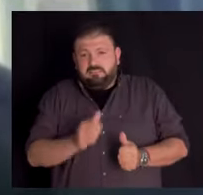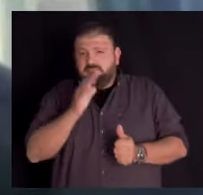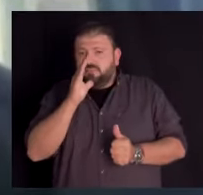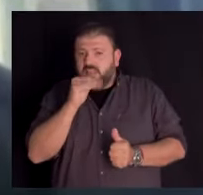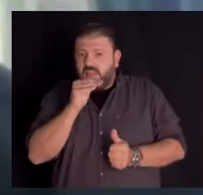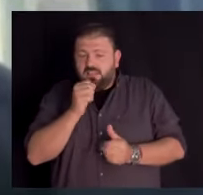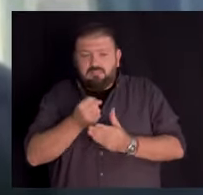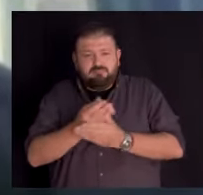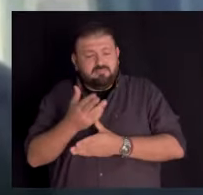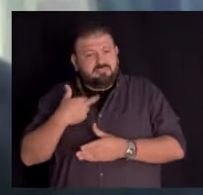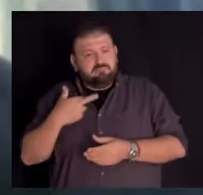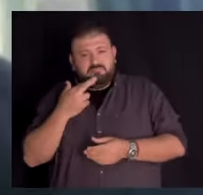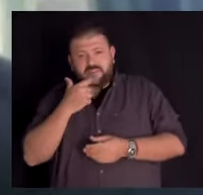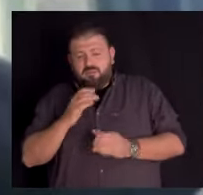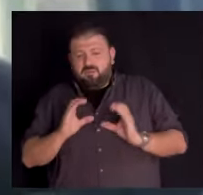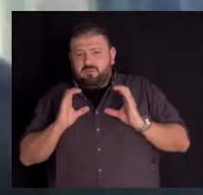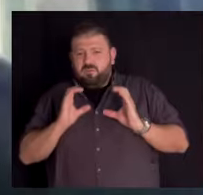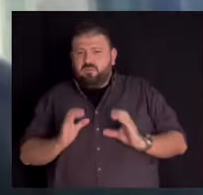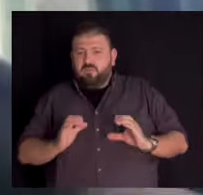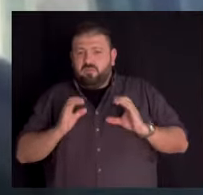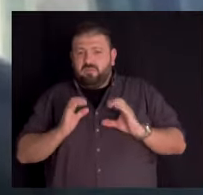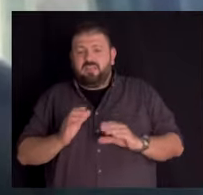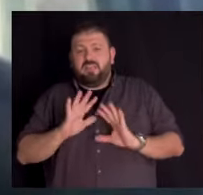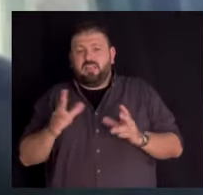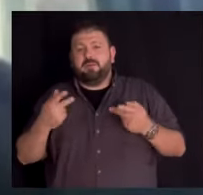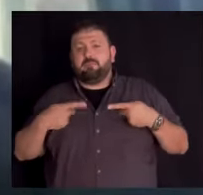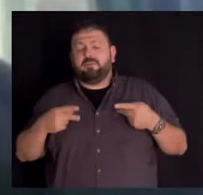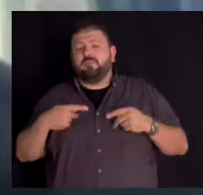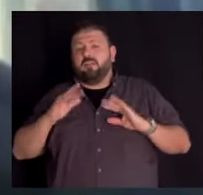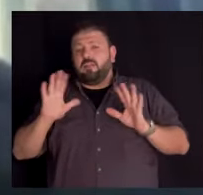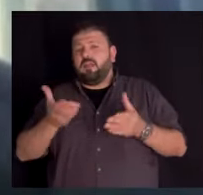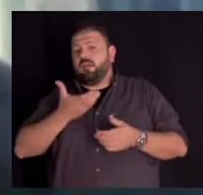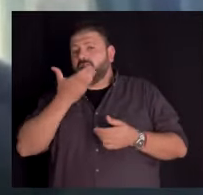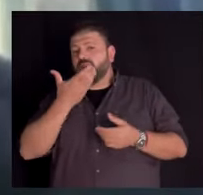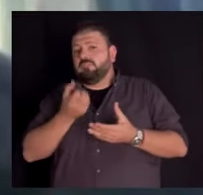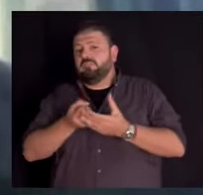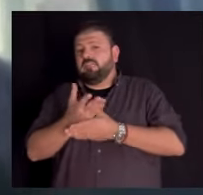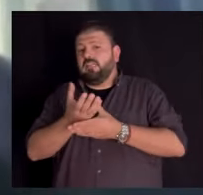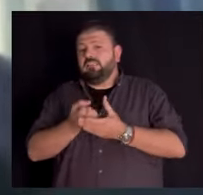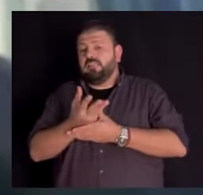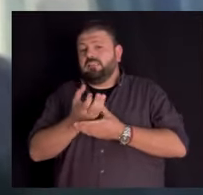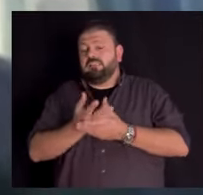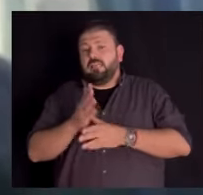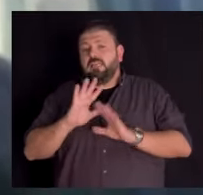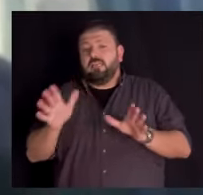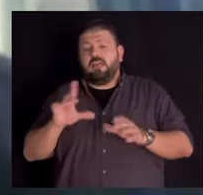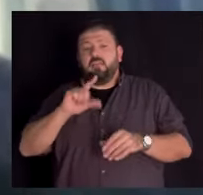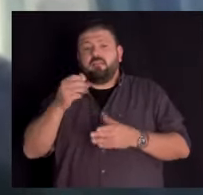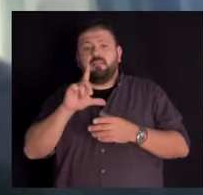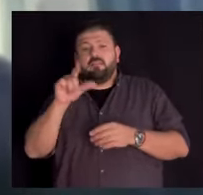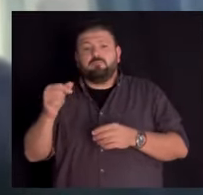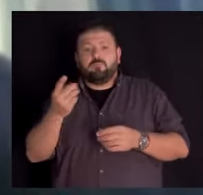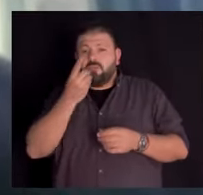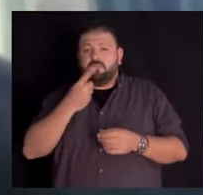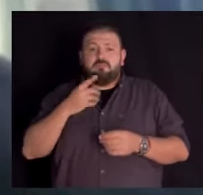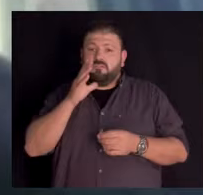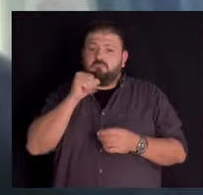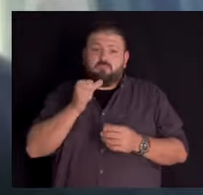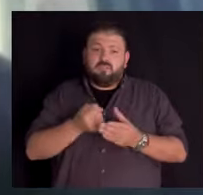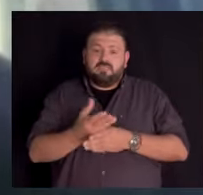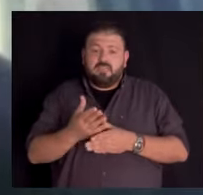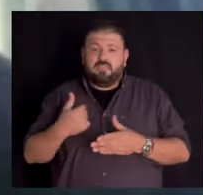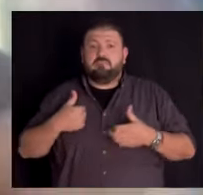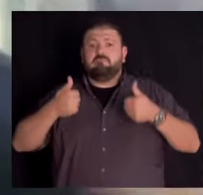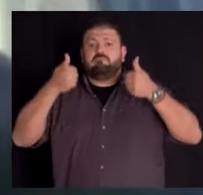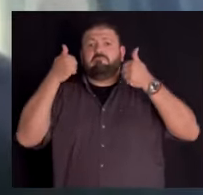personas que estamos acostumbrados a andar, salir y demás, y de momento no poder salir o si sales con todas